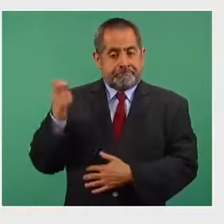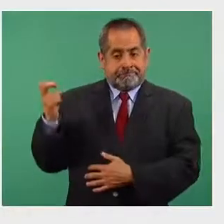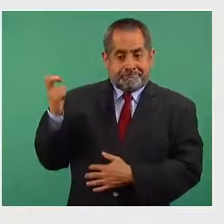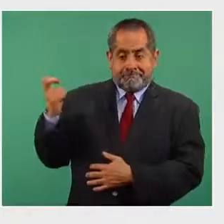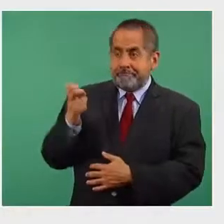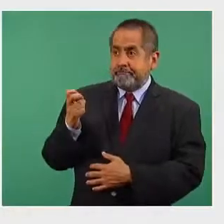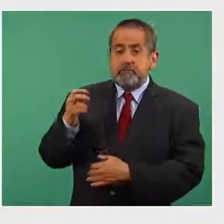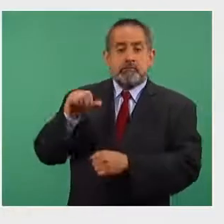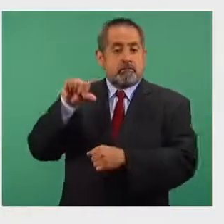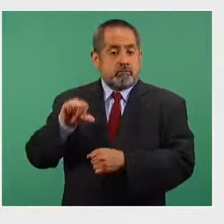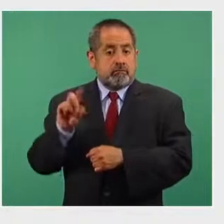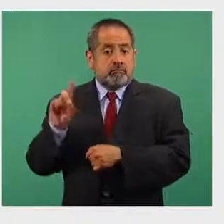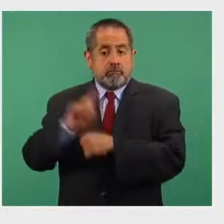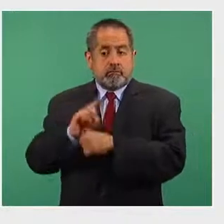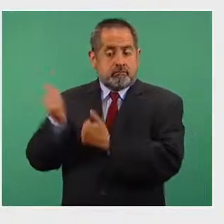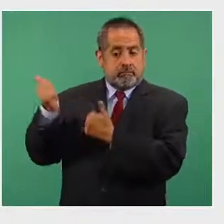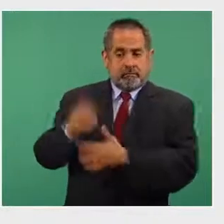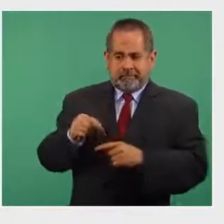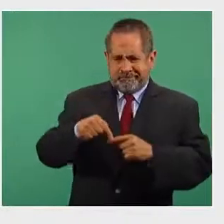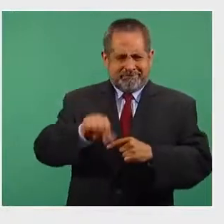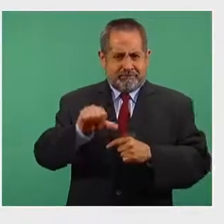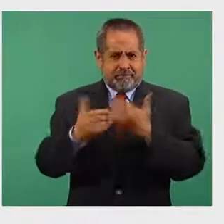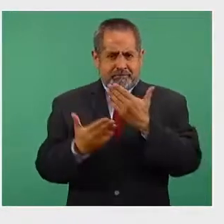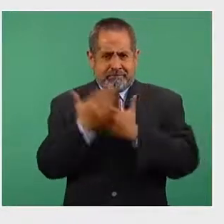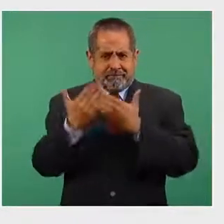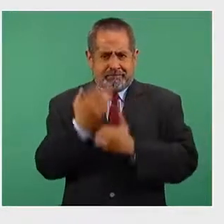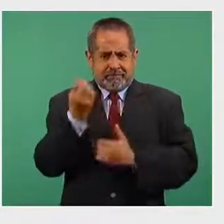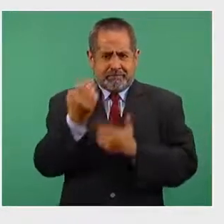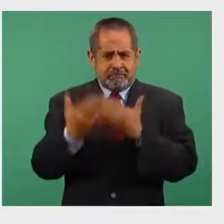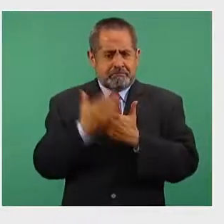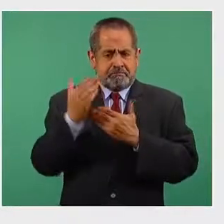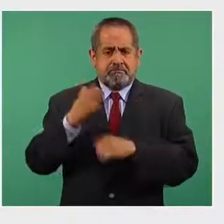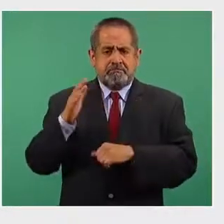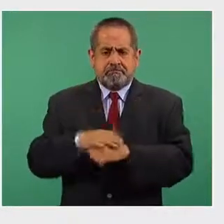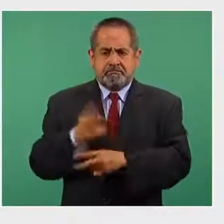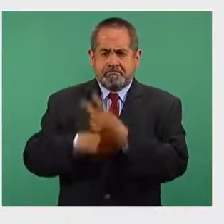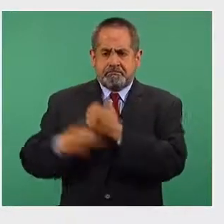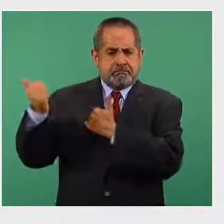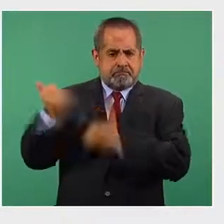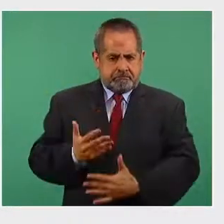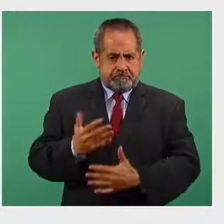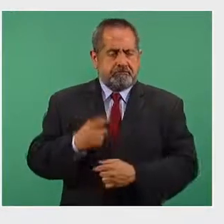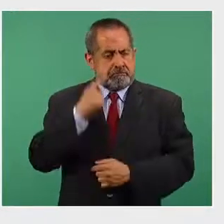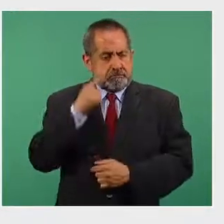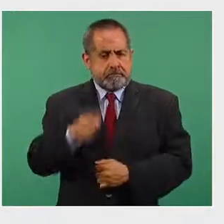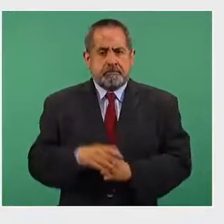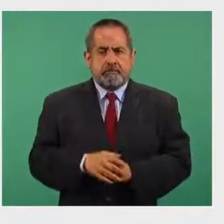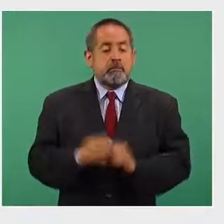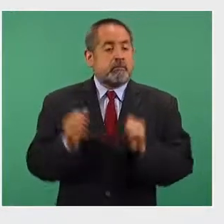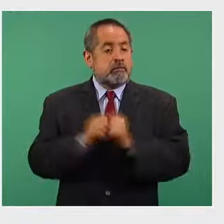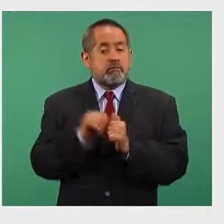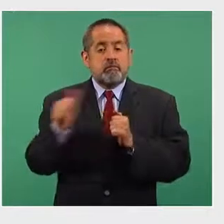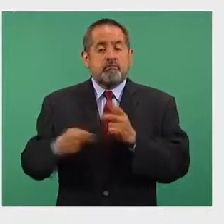2.621.775, con las que llegan ahorita a las 9 de la mañana. 70.000 que llegaron vía la